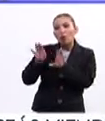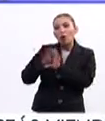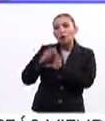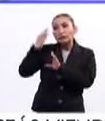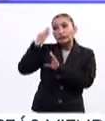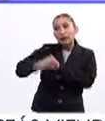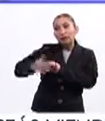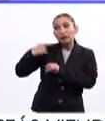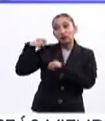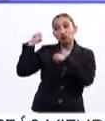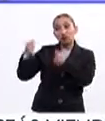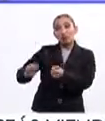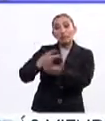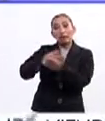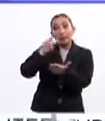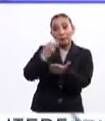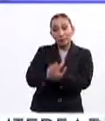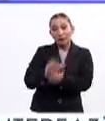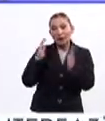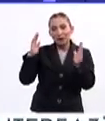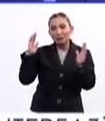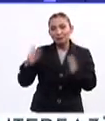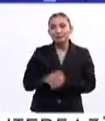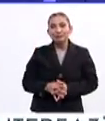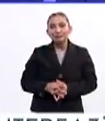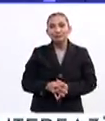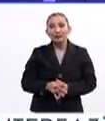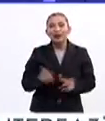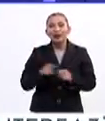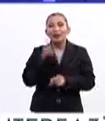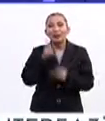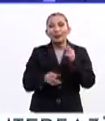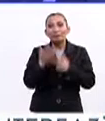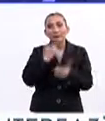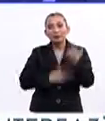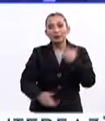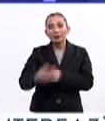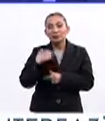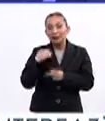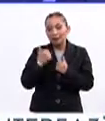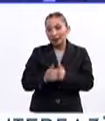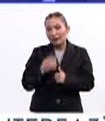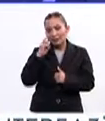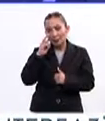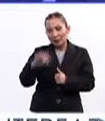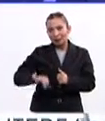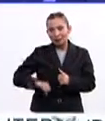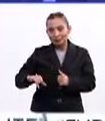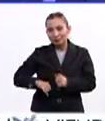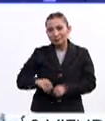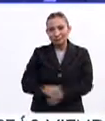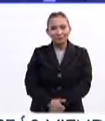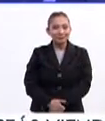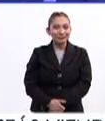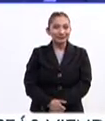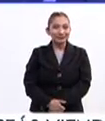que te enteraste de esta premiación magnífica. Vamos a hacer una breve pausa y regresamos. No se pierdan esta interesante entrevista.